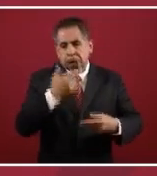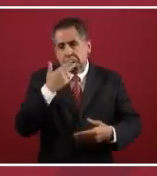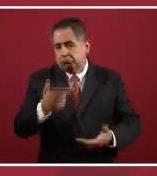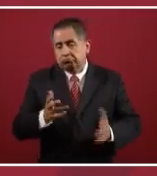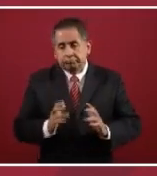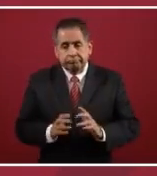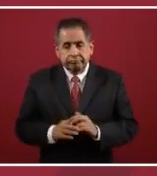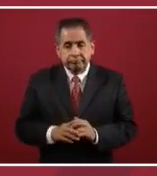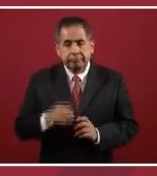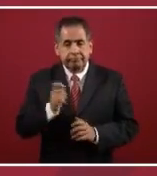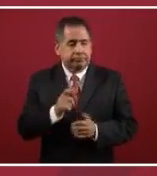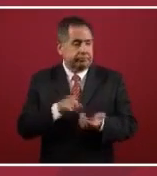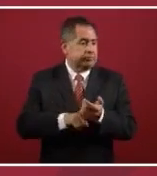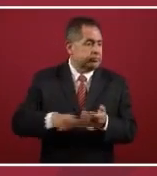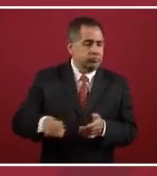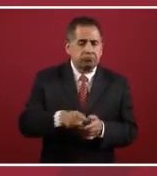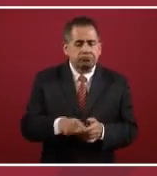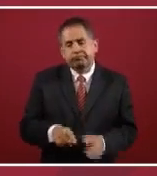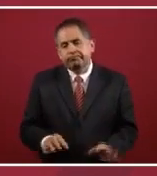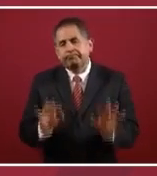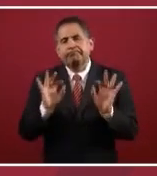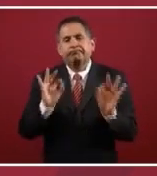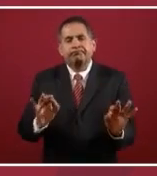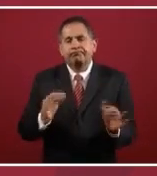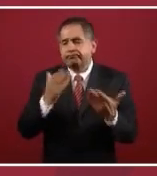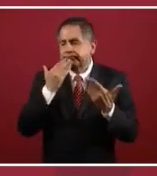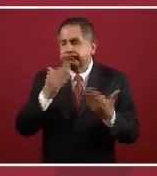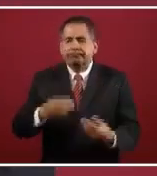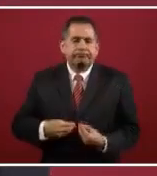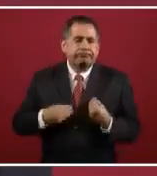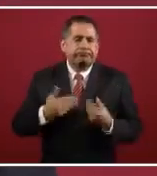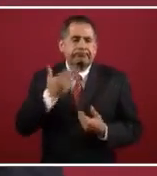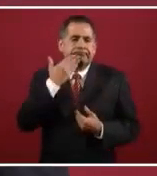Y significa bienestar. Además,